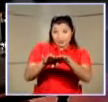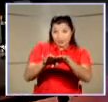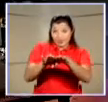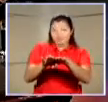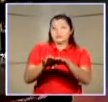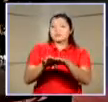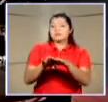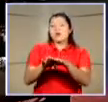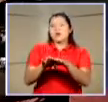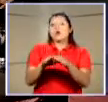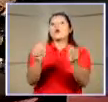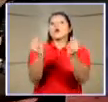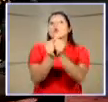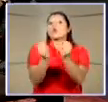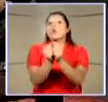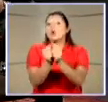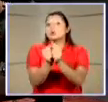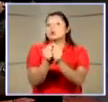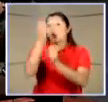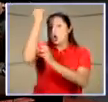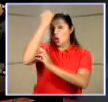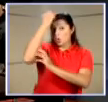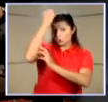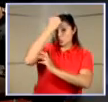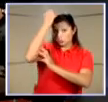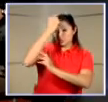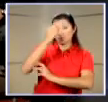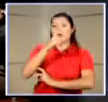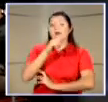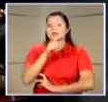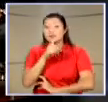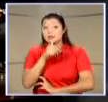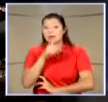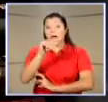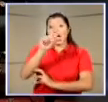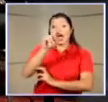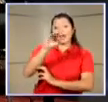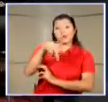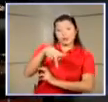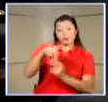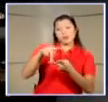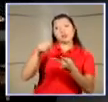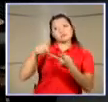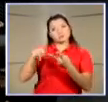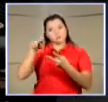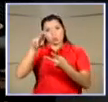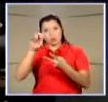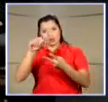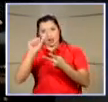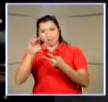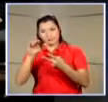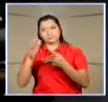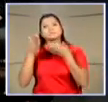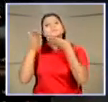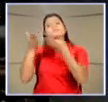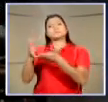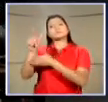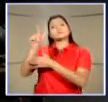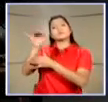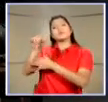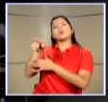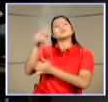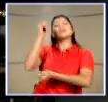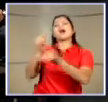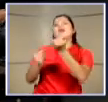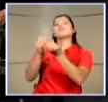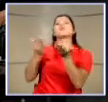Vamos a hacer un cierrecito con las posiciones de tanto de la ANEP como de la UCAEP. Don Luis, al final, ¿cuáles